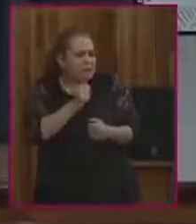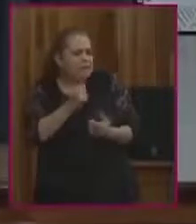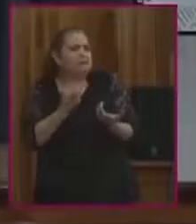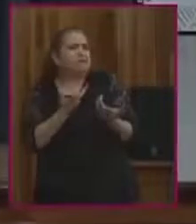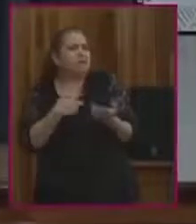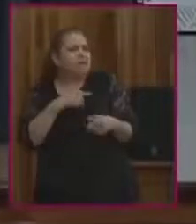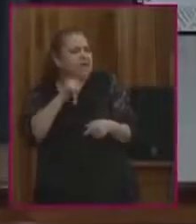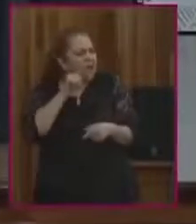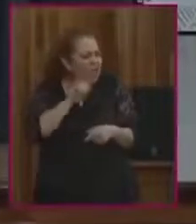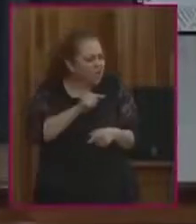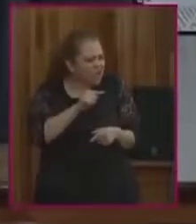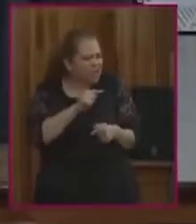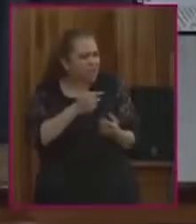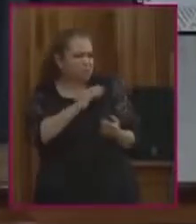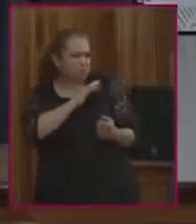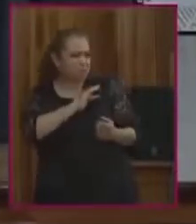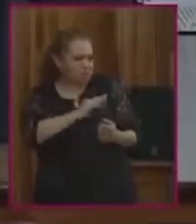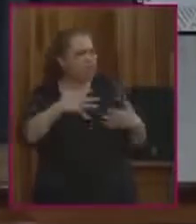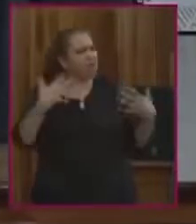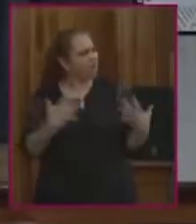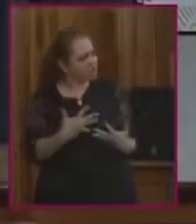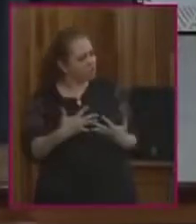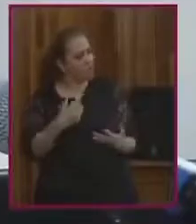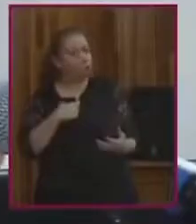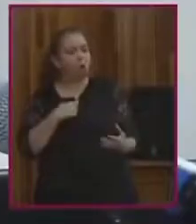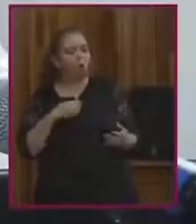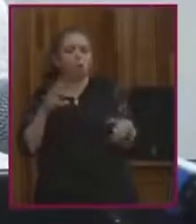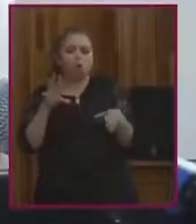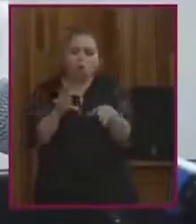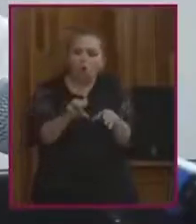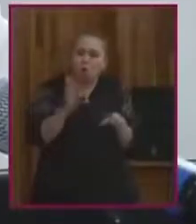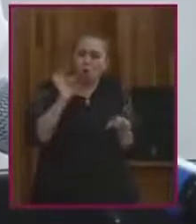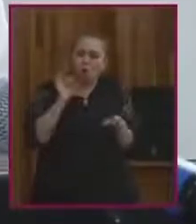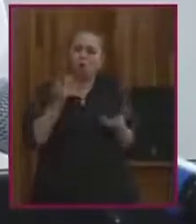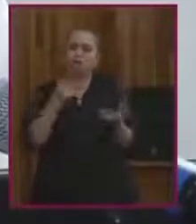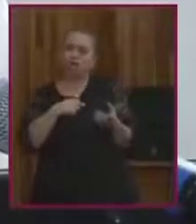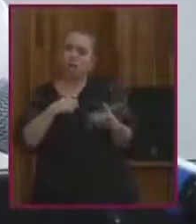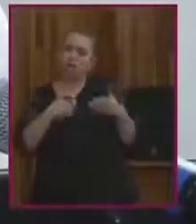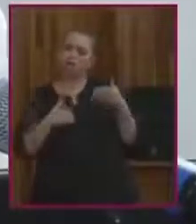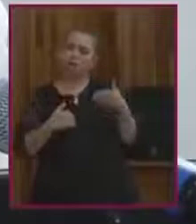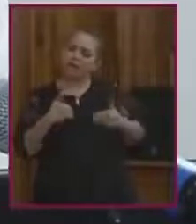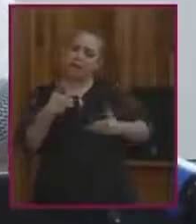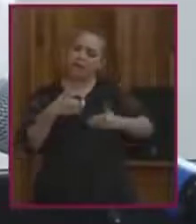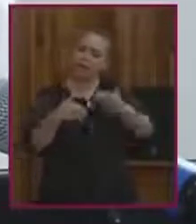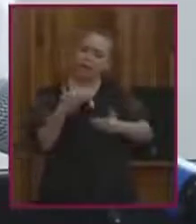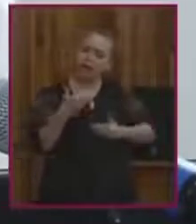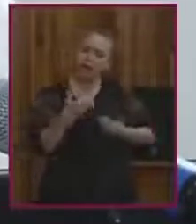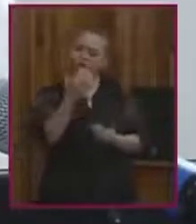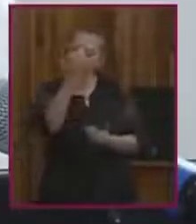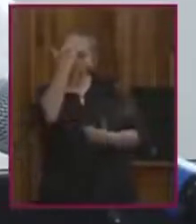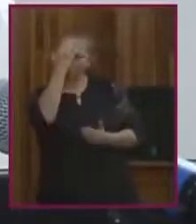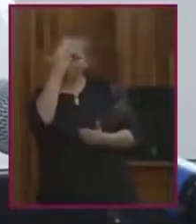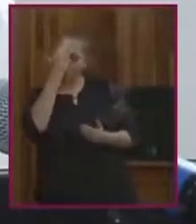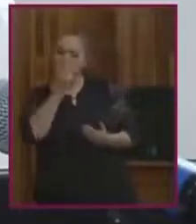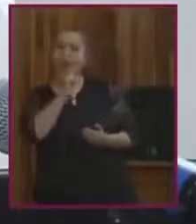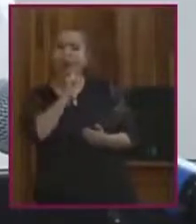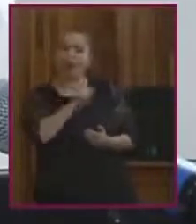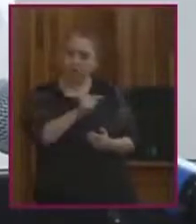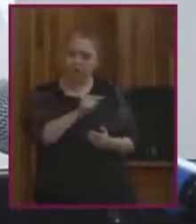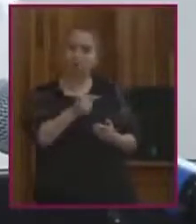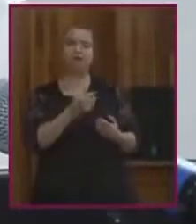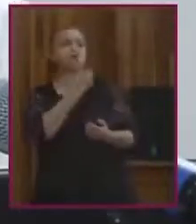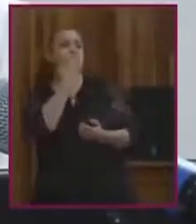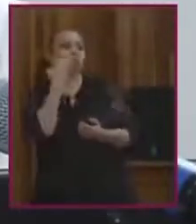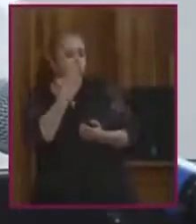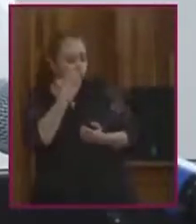situaciones pertinentes que necesitamos retomar y retomar justamente lo que ya se ha avanzado en términos del conocimiento de la escuela, de